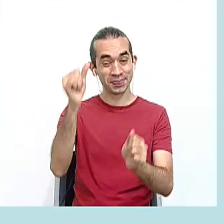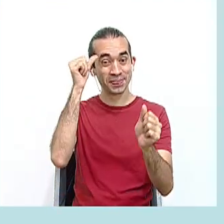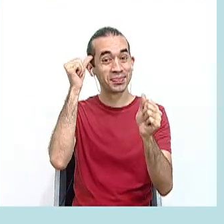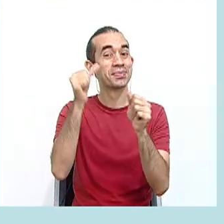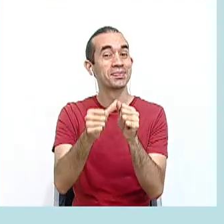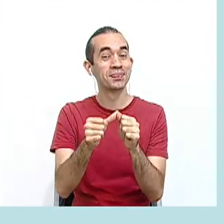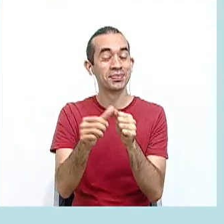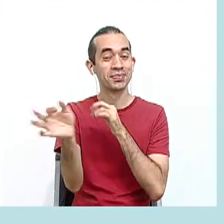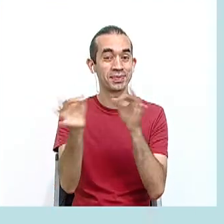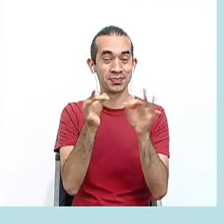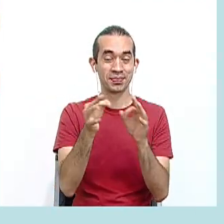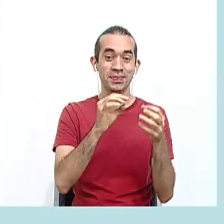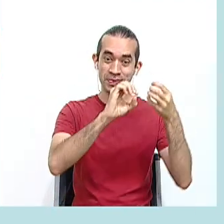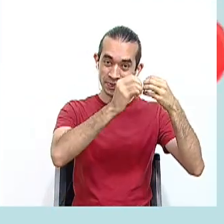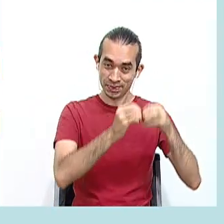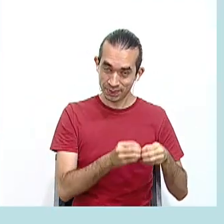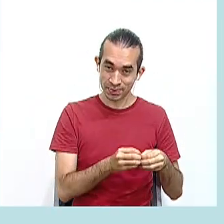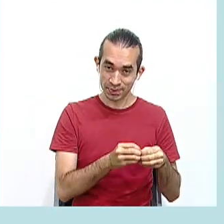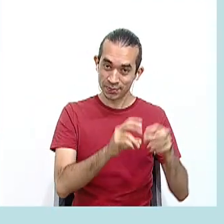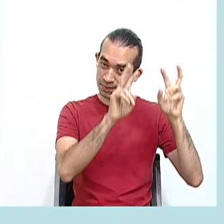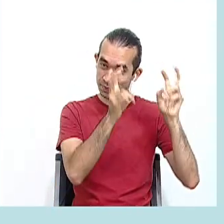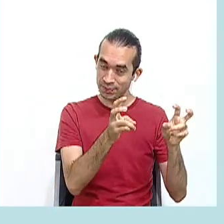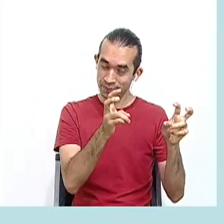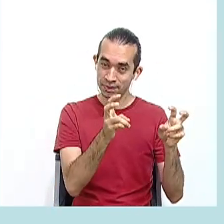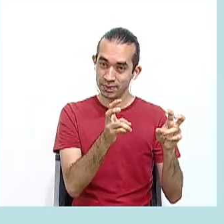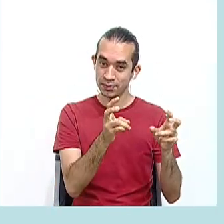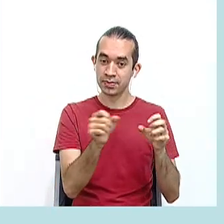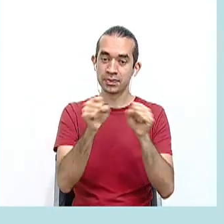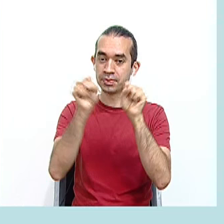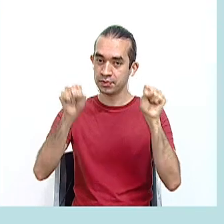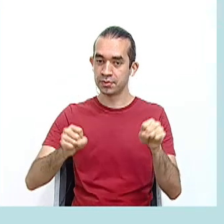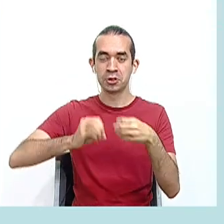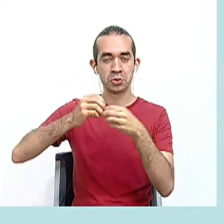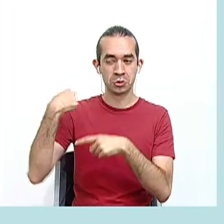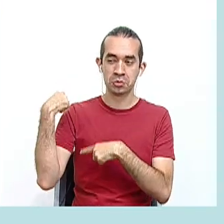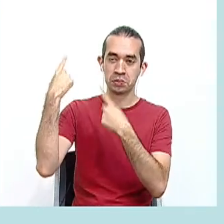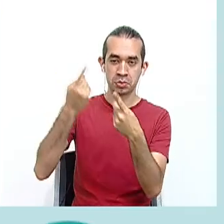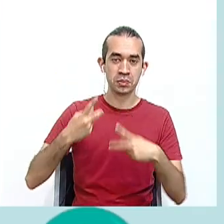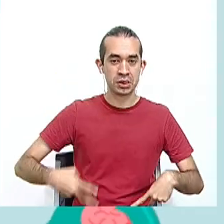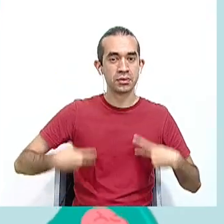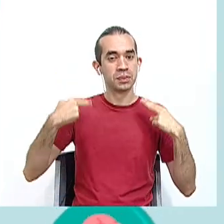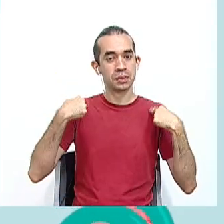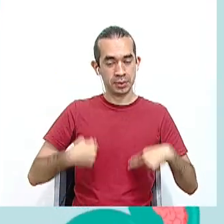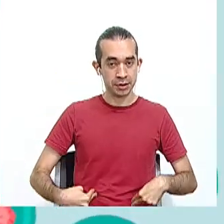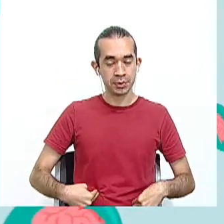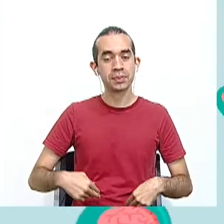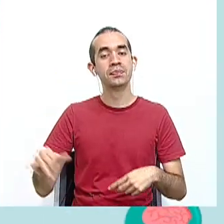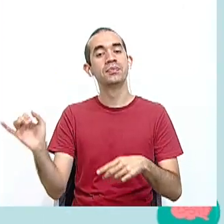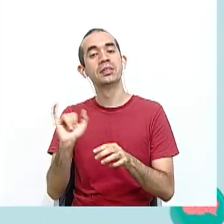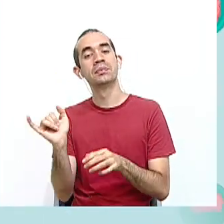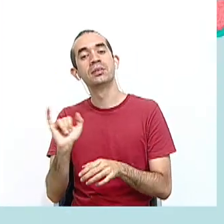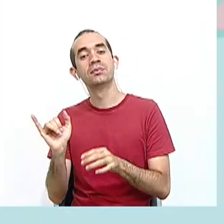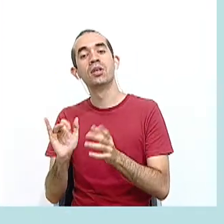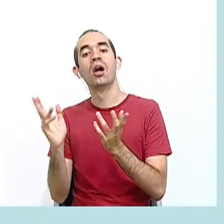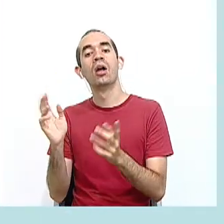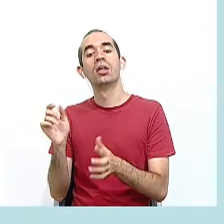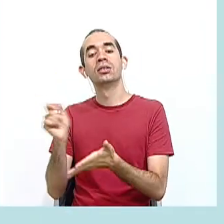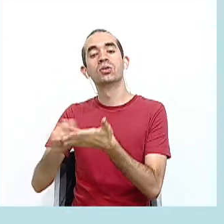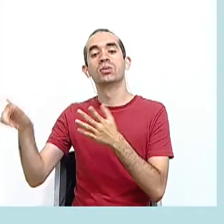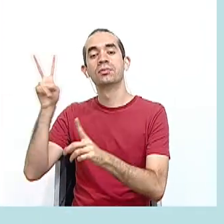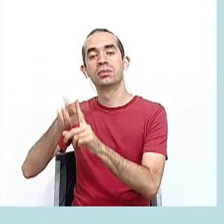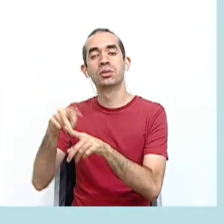Recordemos que hablamos sobre los números, sobre la presencia de los sistemas numerales en la vida del ser humano y sobre todo, cómo aplicarlos en la